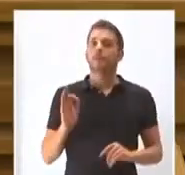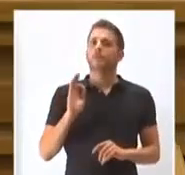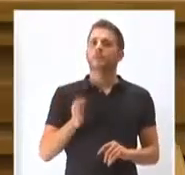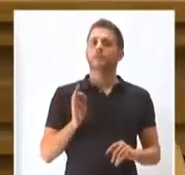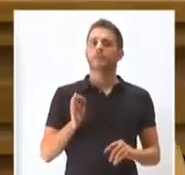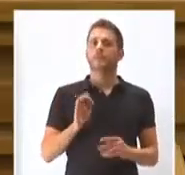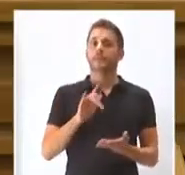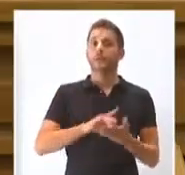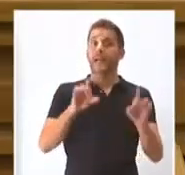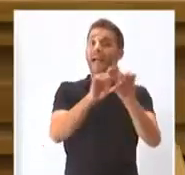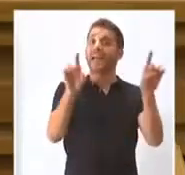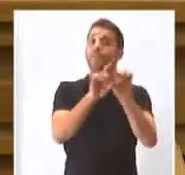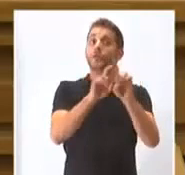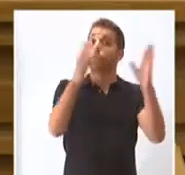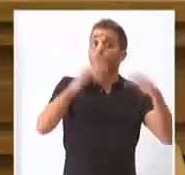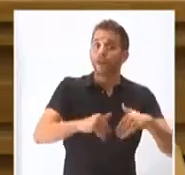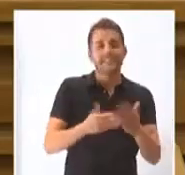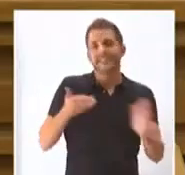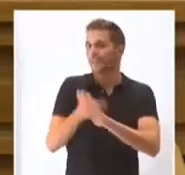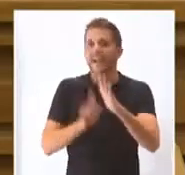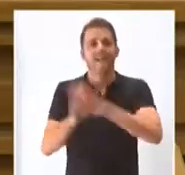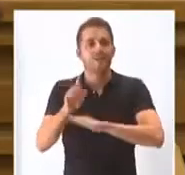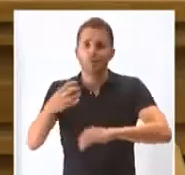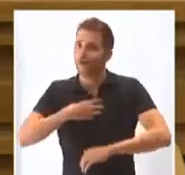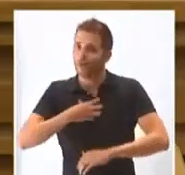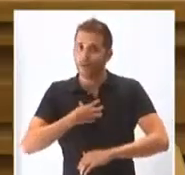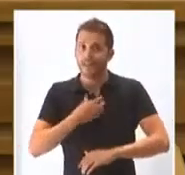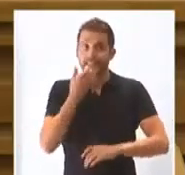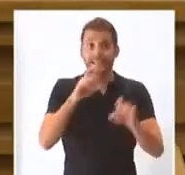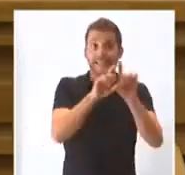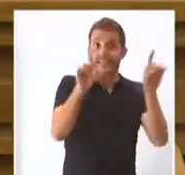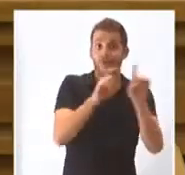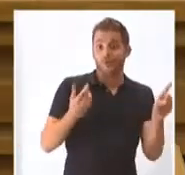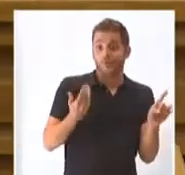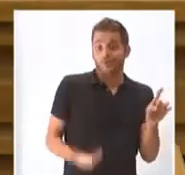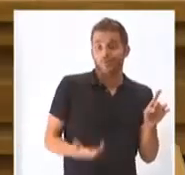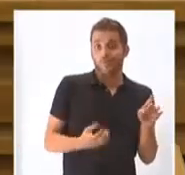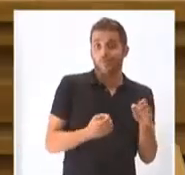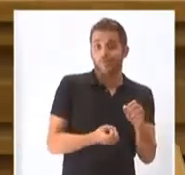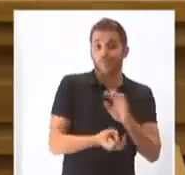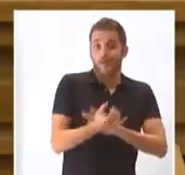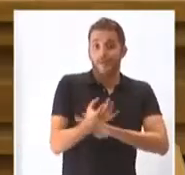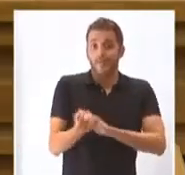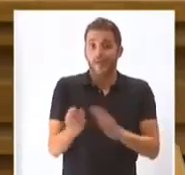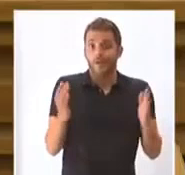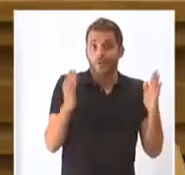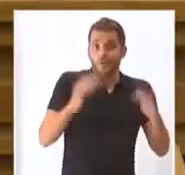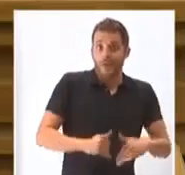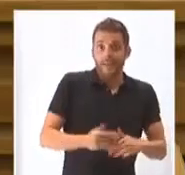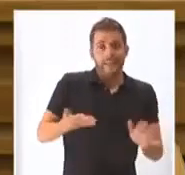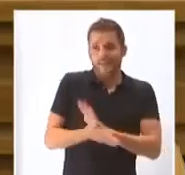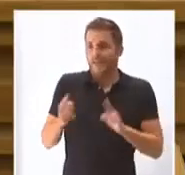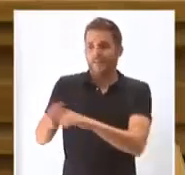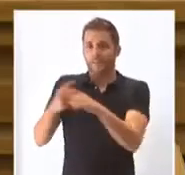sin ellos sería imposible avanzar pero sin ellos si no se genera la riqueza sería imposible poderla repartir de muchas maneras la menos